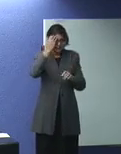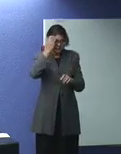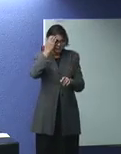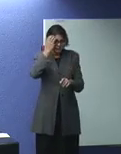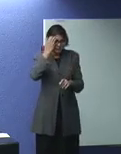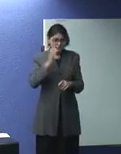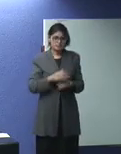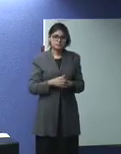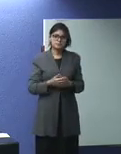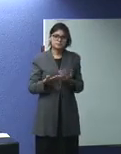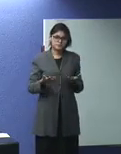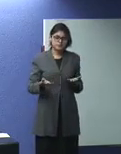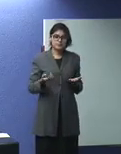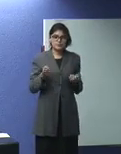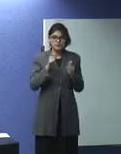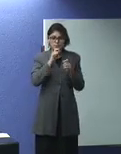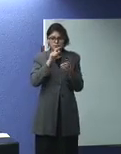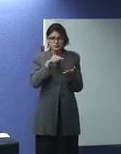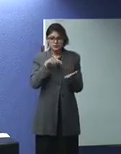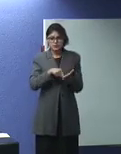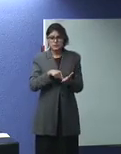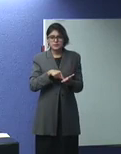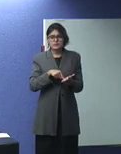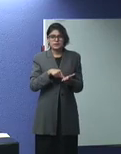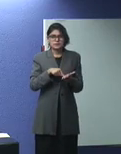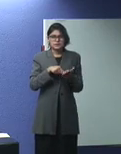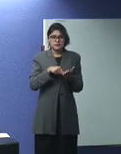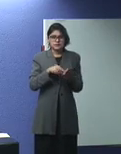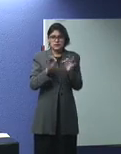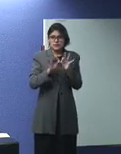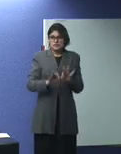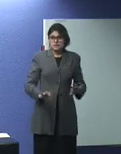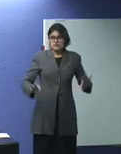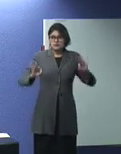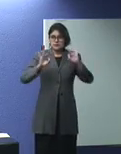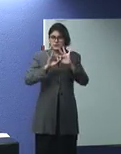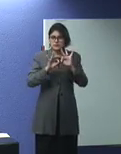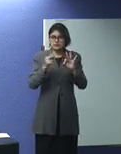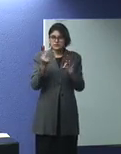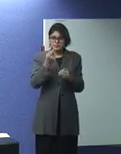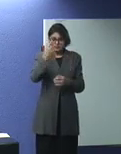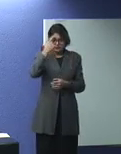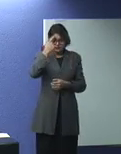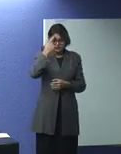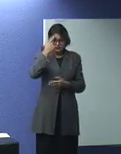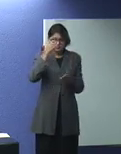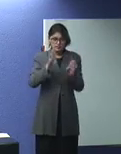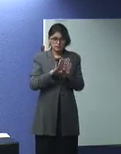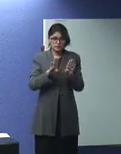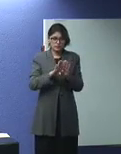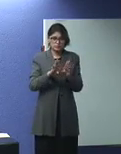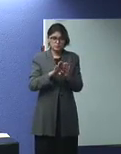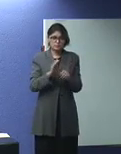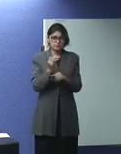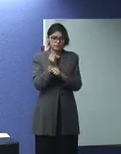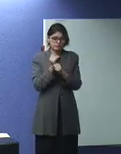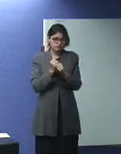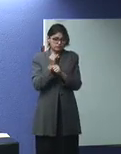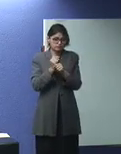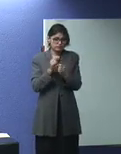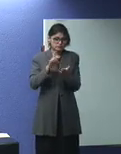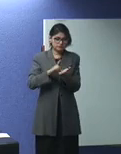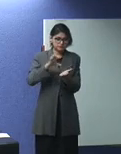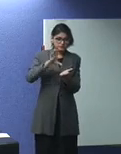Y justo la importancia de considerar cómo nos aproximamos al estudio de las discapacidades tiene que ver con